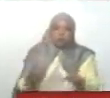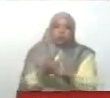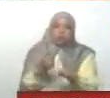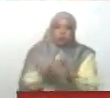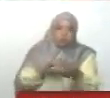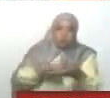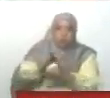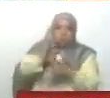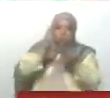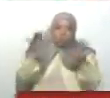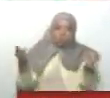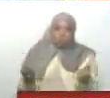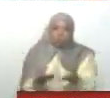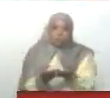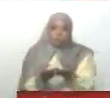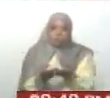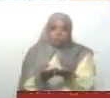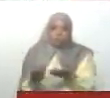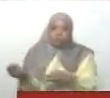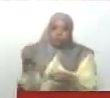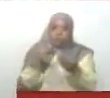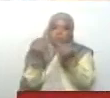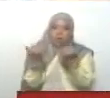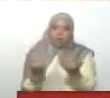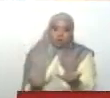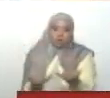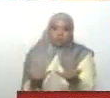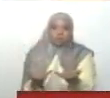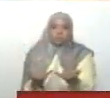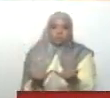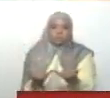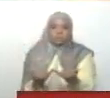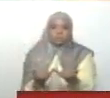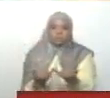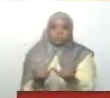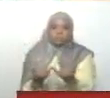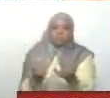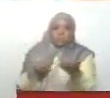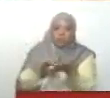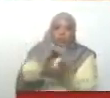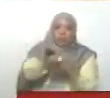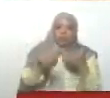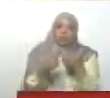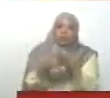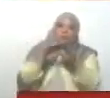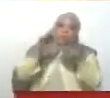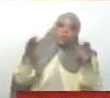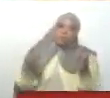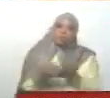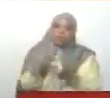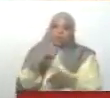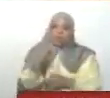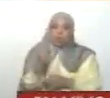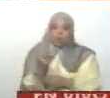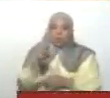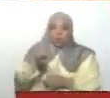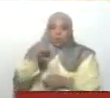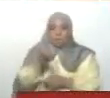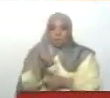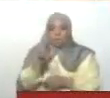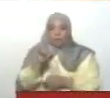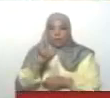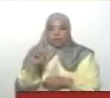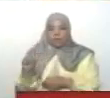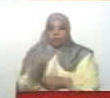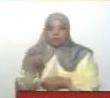a viajar por el mundo entero, y más ahora que con Viaza está llegando al mundo entero. Qué bueno. ¿Ah?